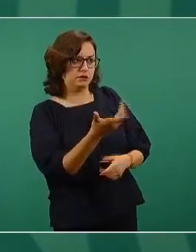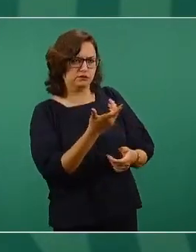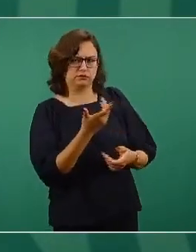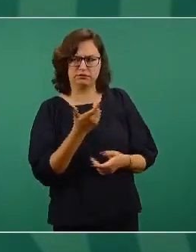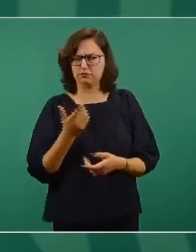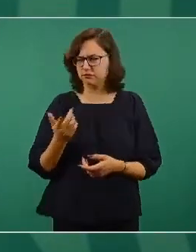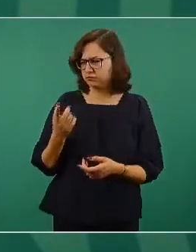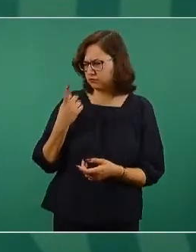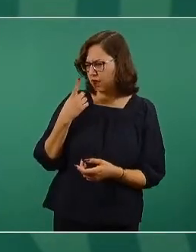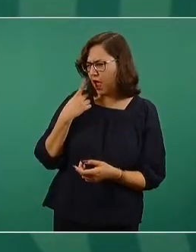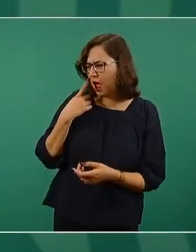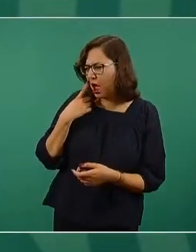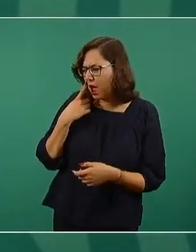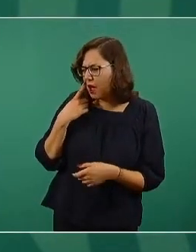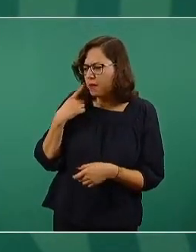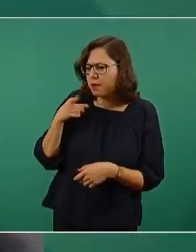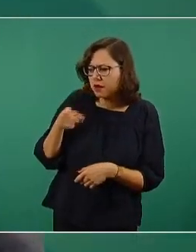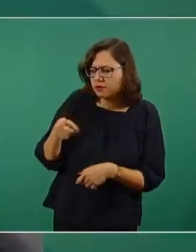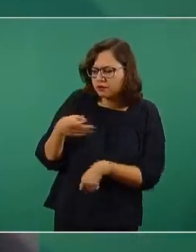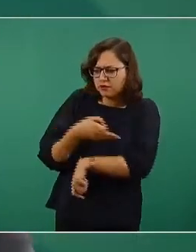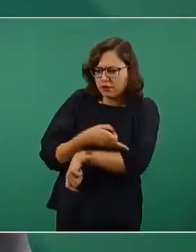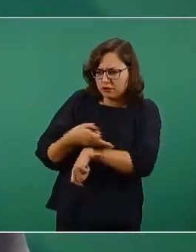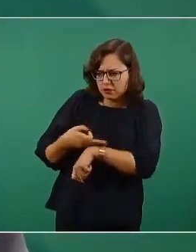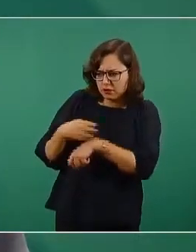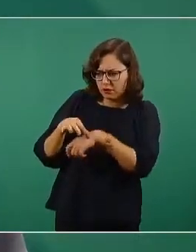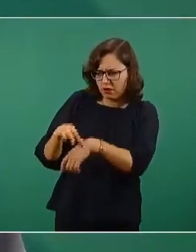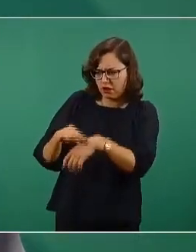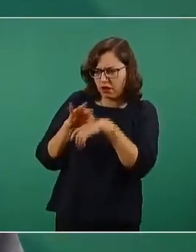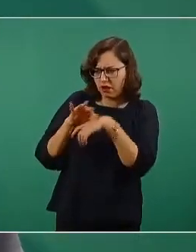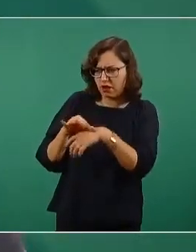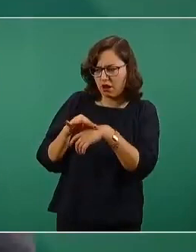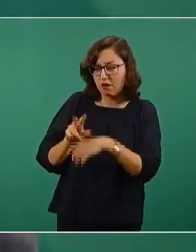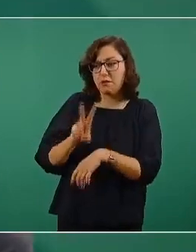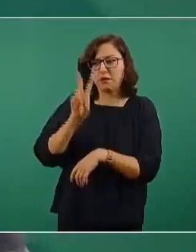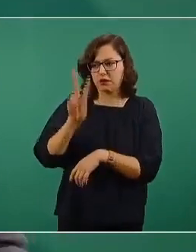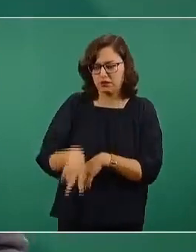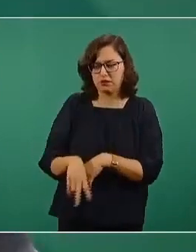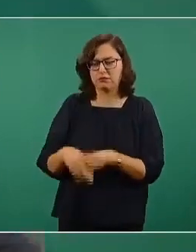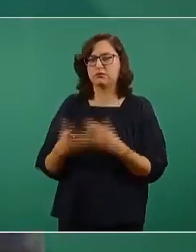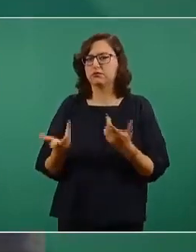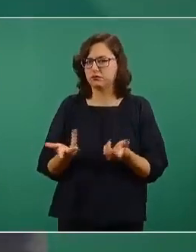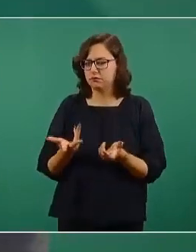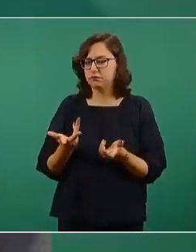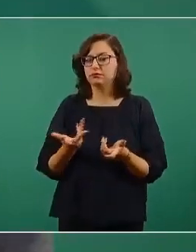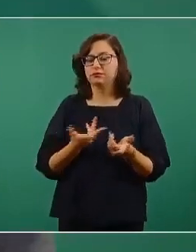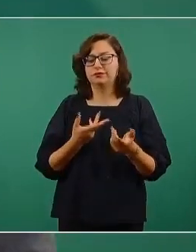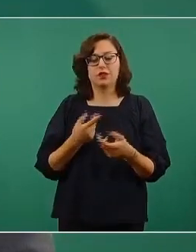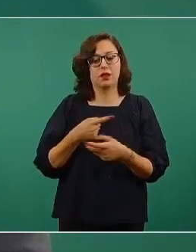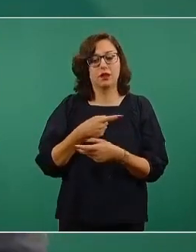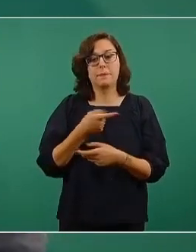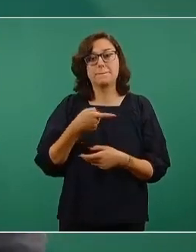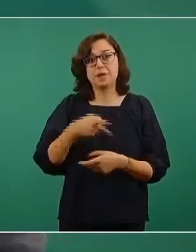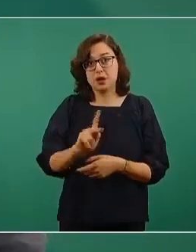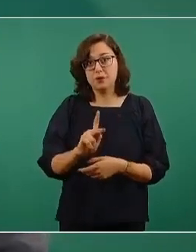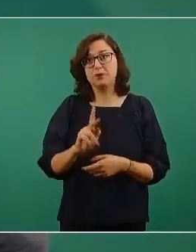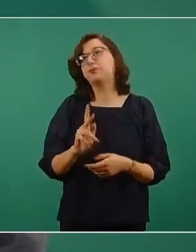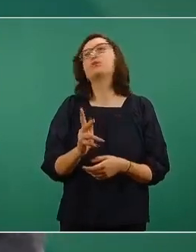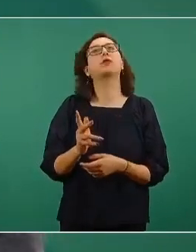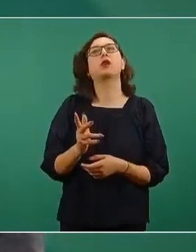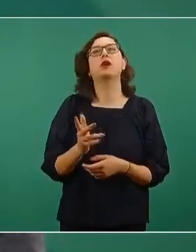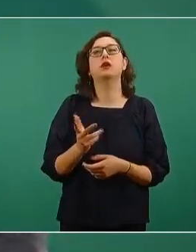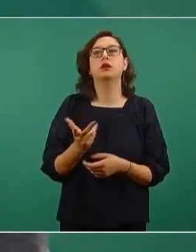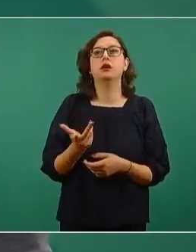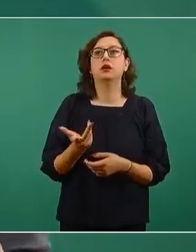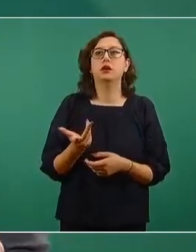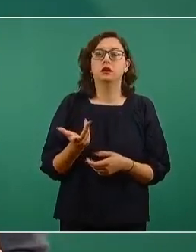que por alguna razón tenga la documentación, pues esos casos se revisan. Pero en esos casos particulares, y por